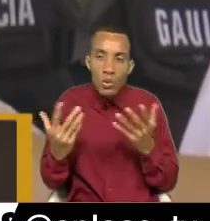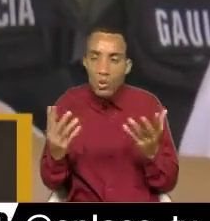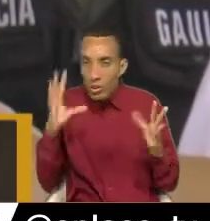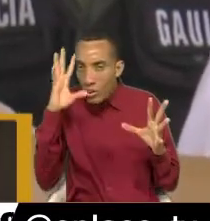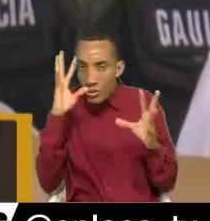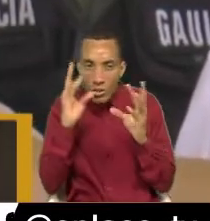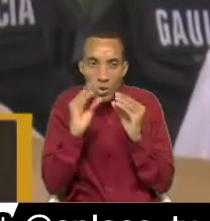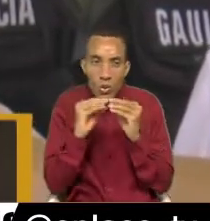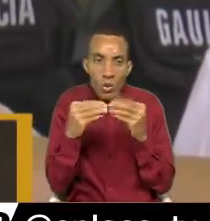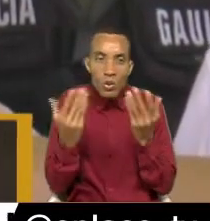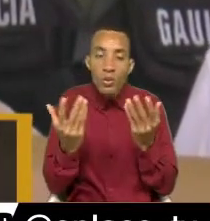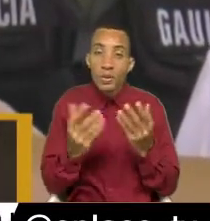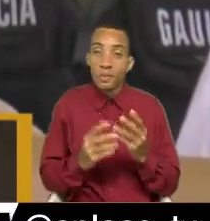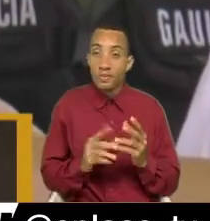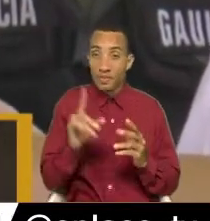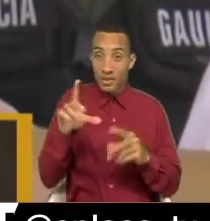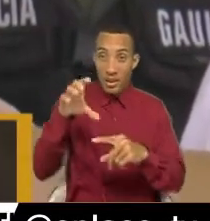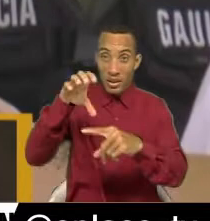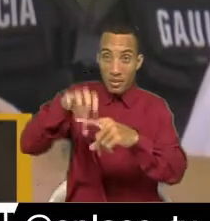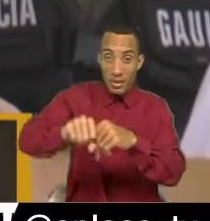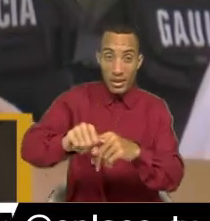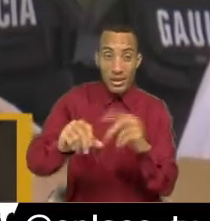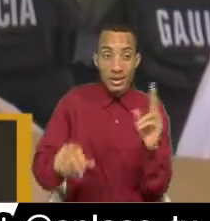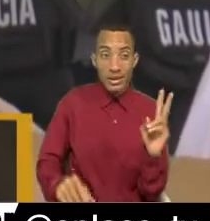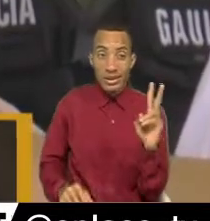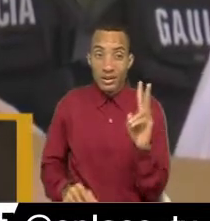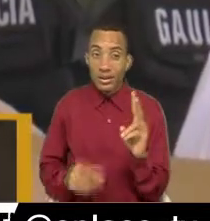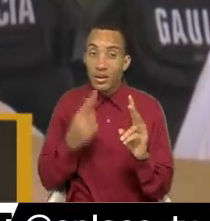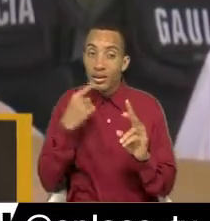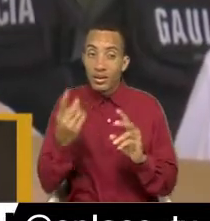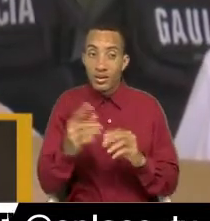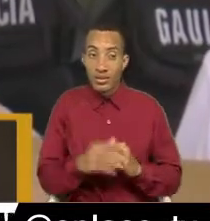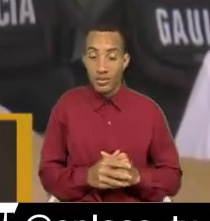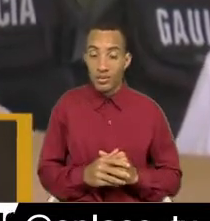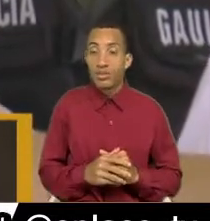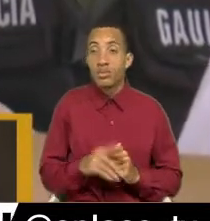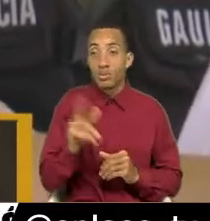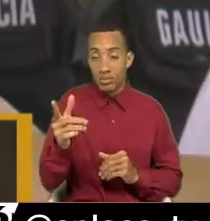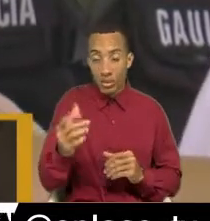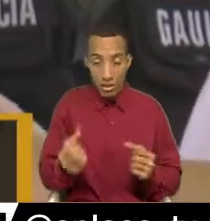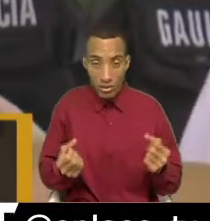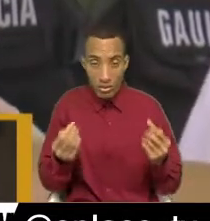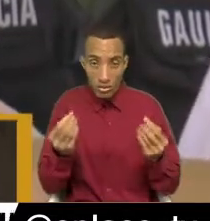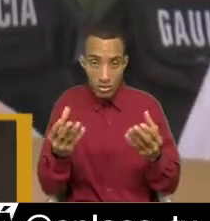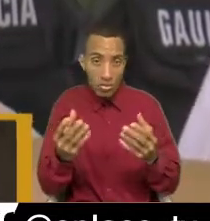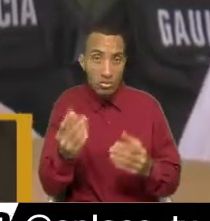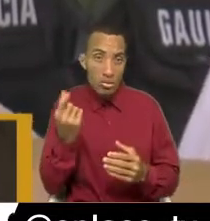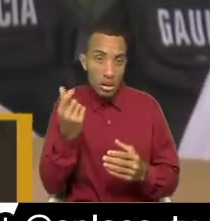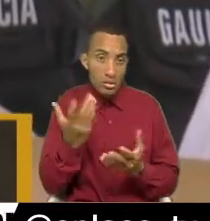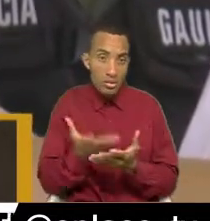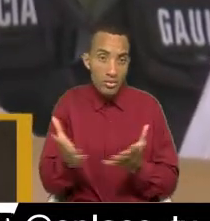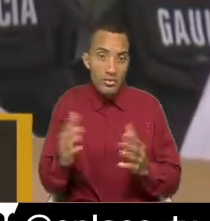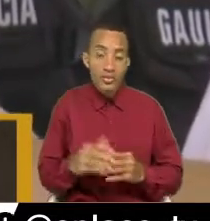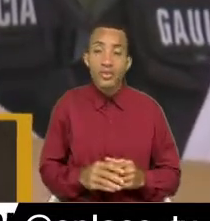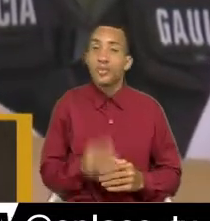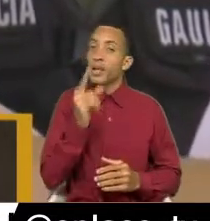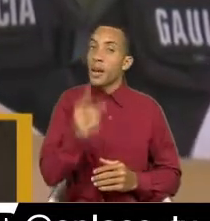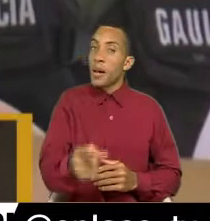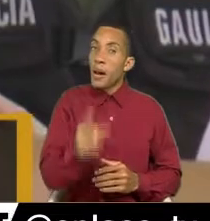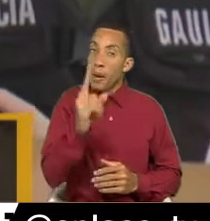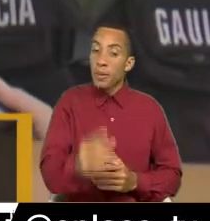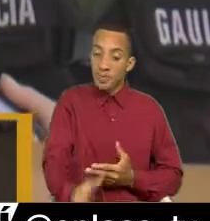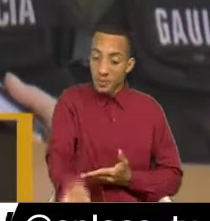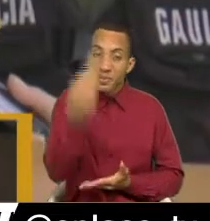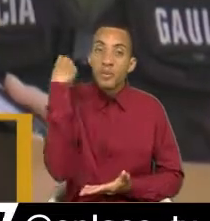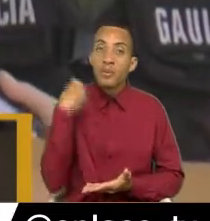se hiciera una cita o se le entregara lo pedido por parte de los bandidos, que en ese momento la intimidación era que le